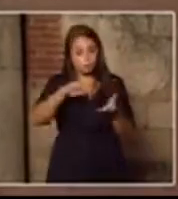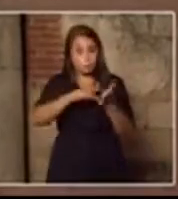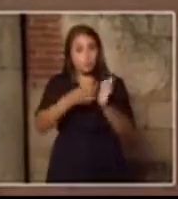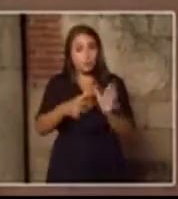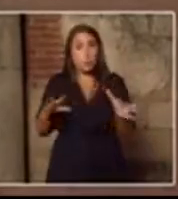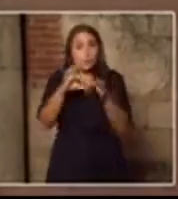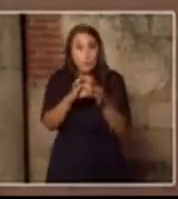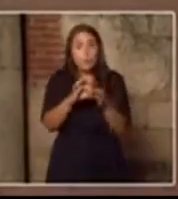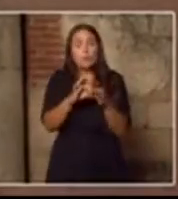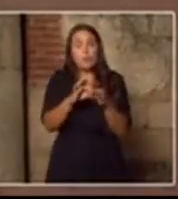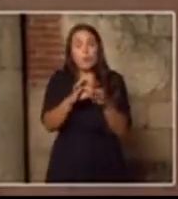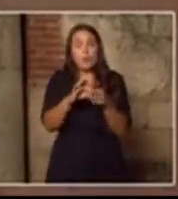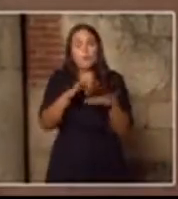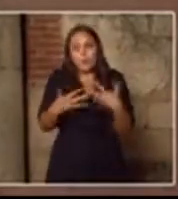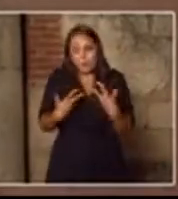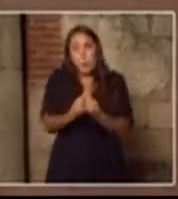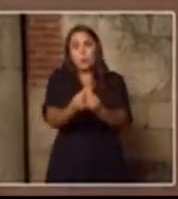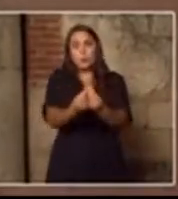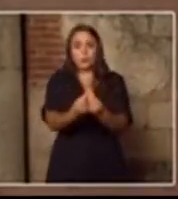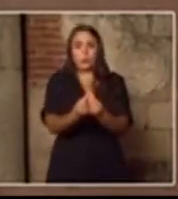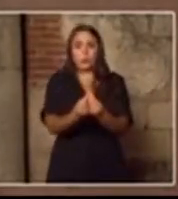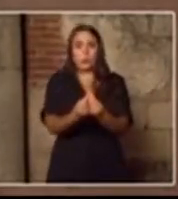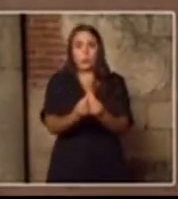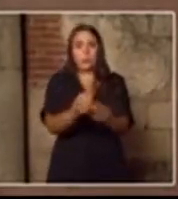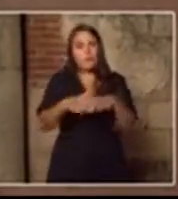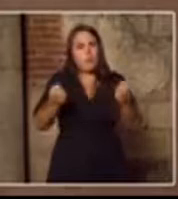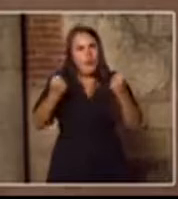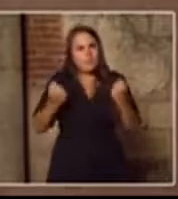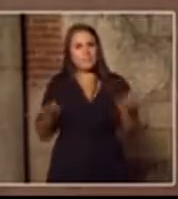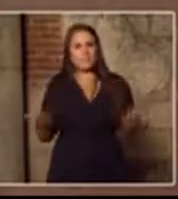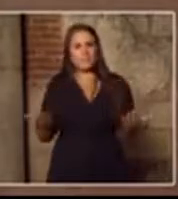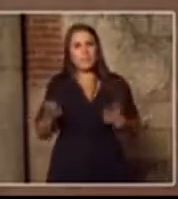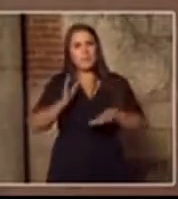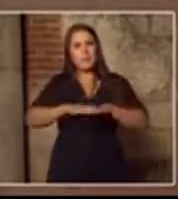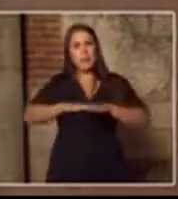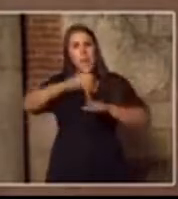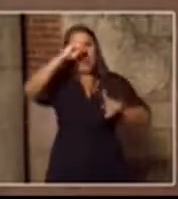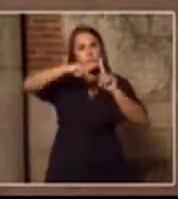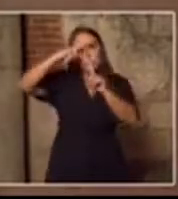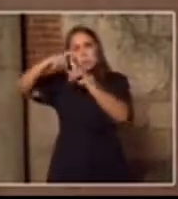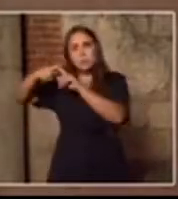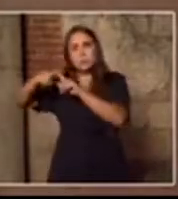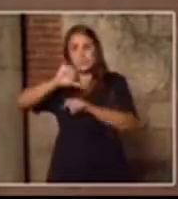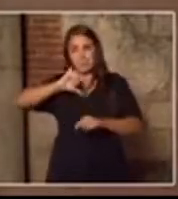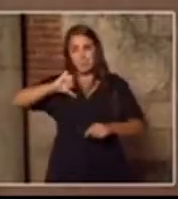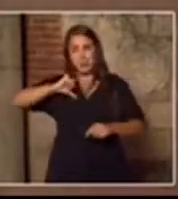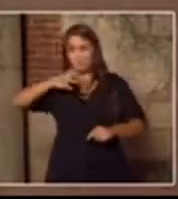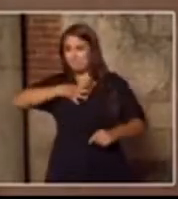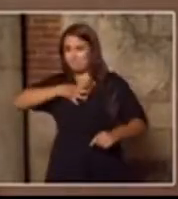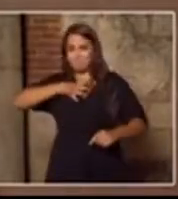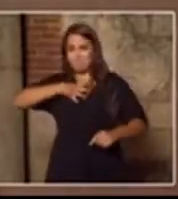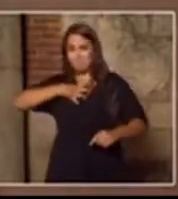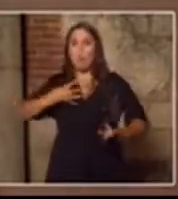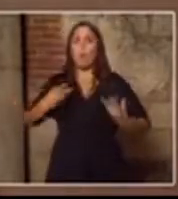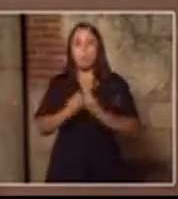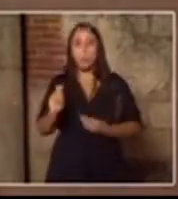para unir, para caminar juntos, para ser más fuertes, para conseguir objetivos que individualmente serían